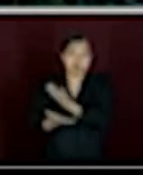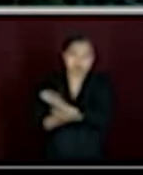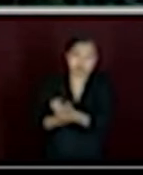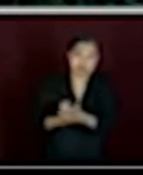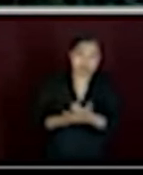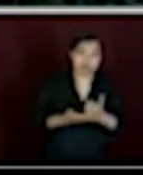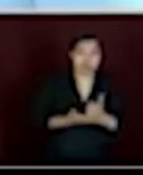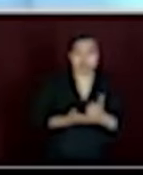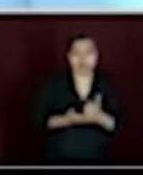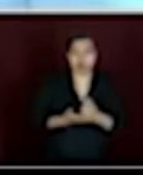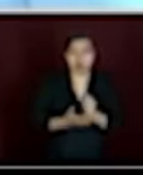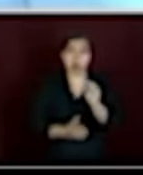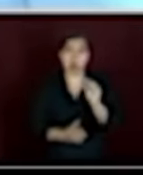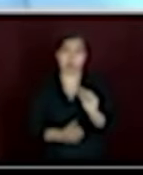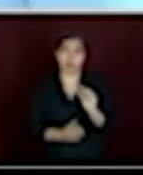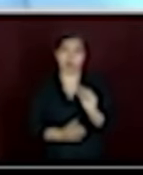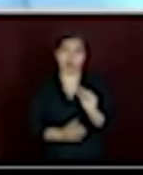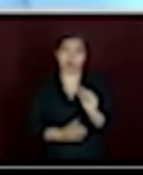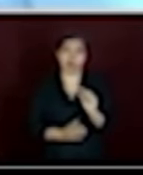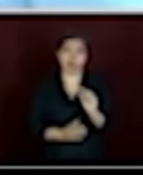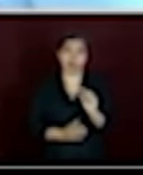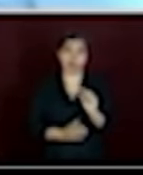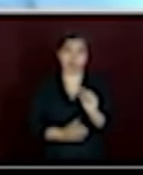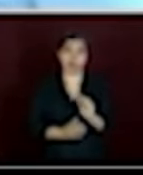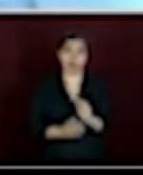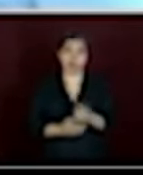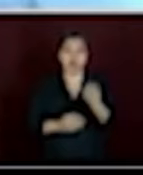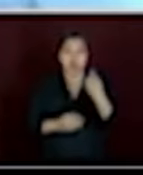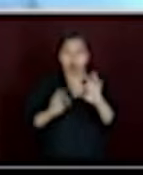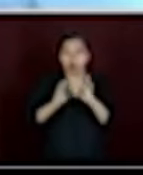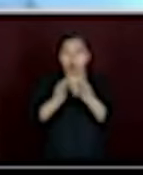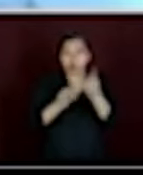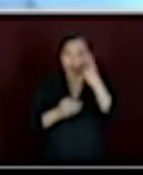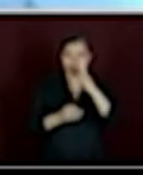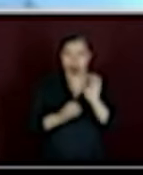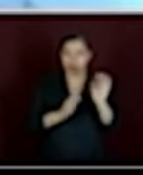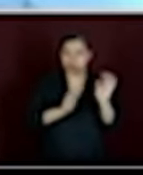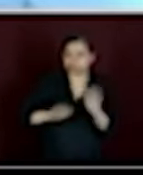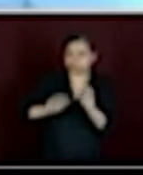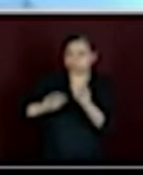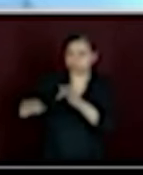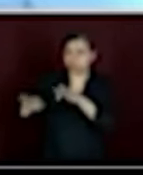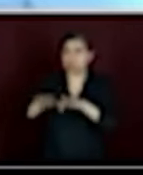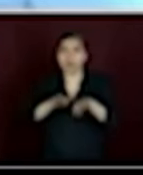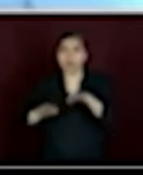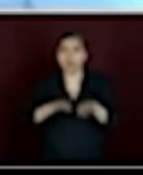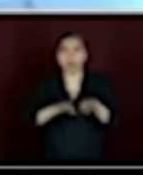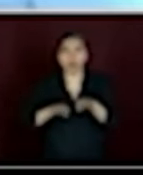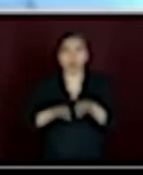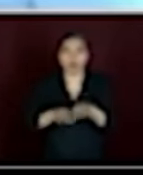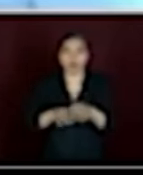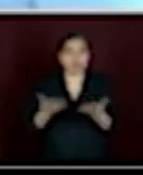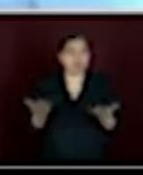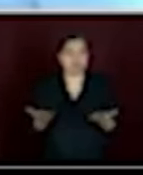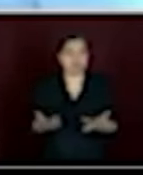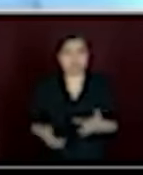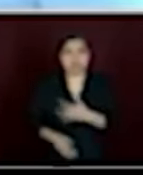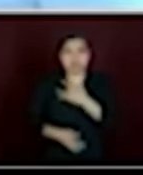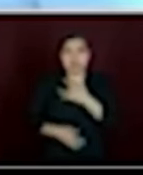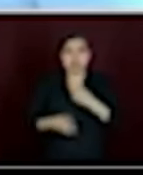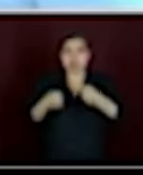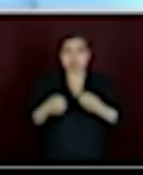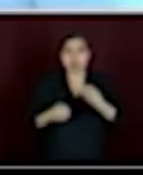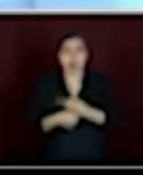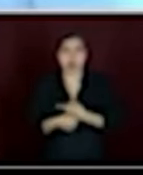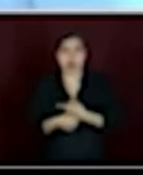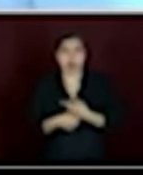podría decir, Pepe, que Claudia Sheinbaum va a ganar la presidencia de la República. Se van a confirmar